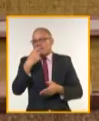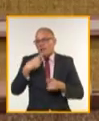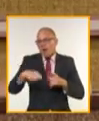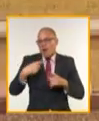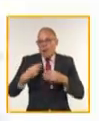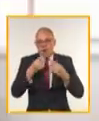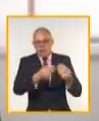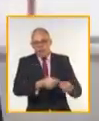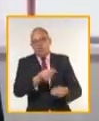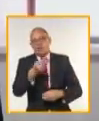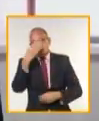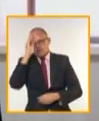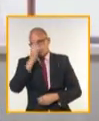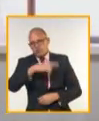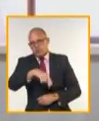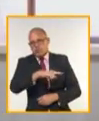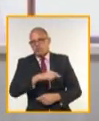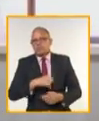Nacional de Salud.